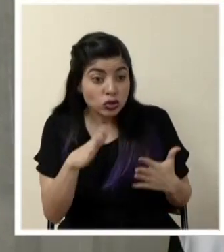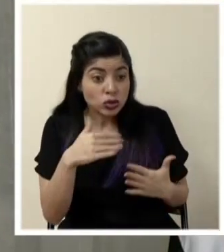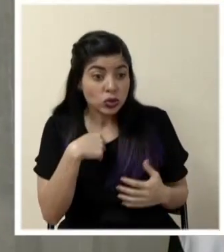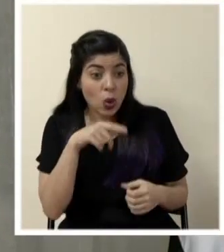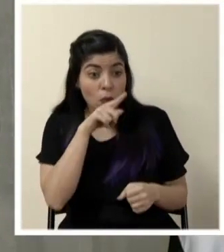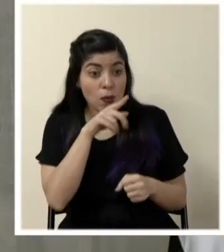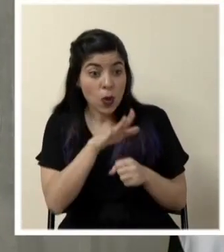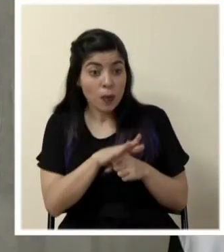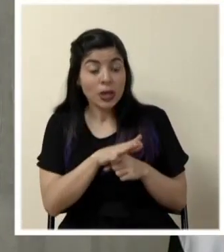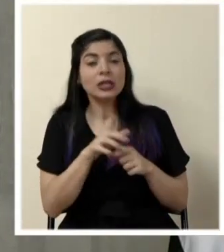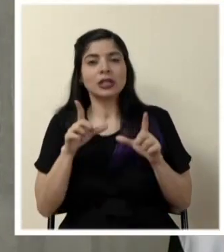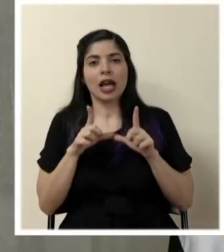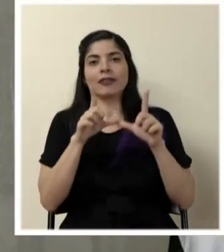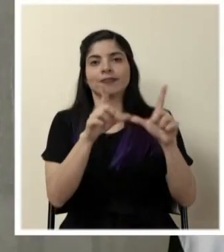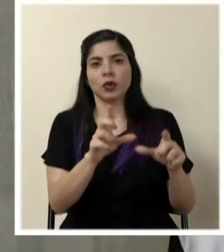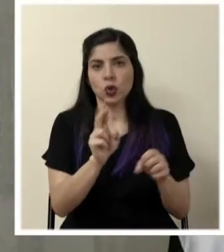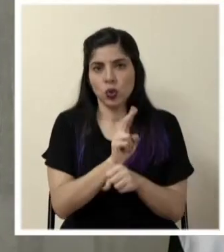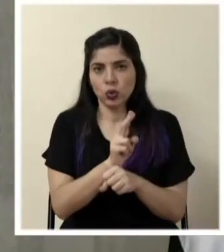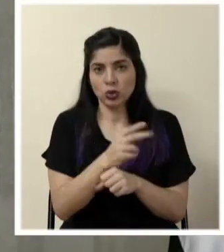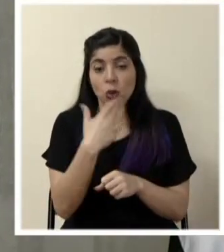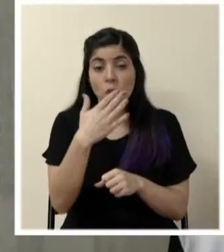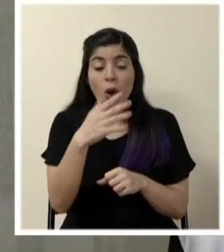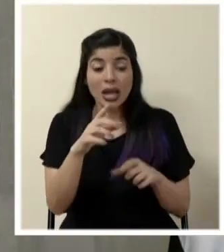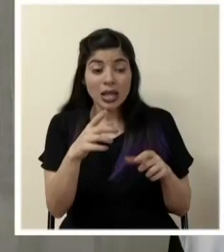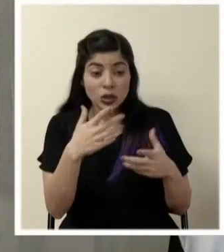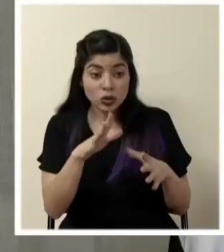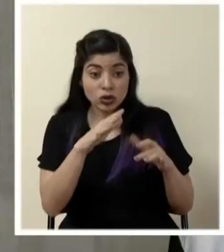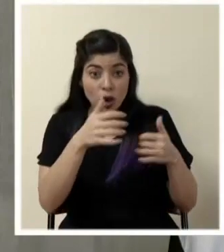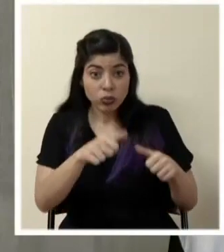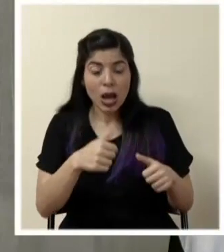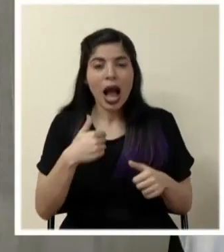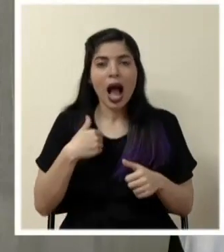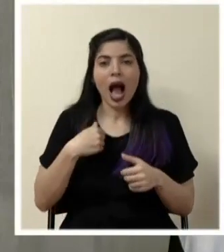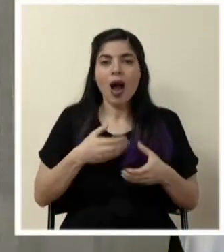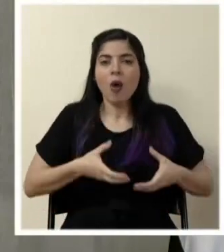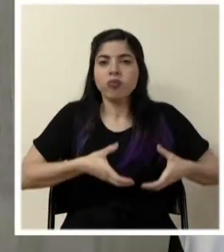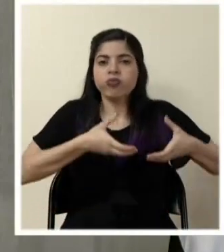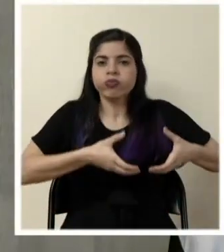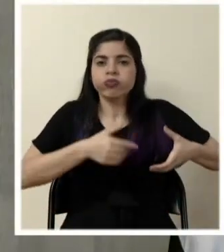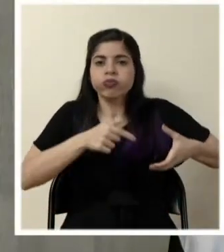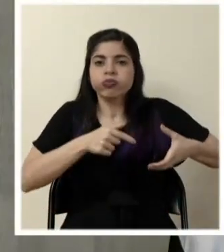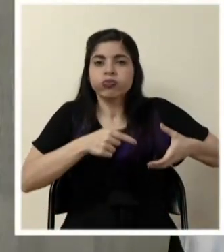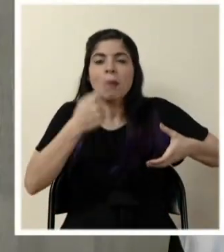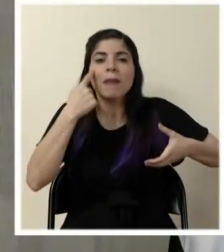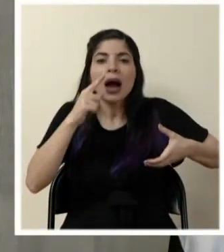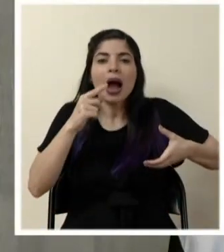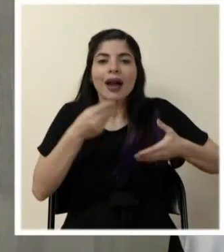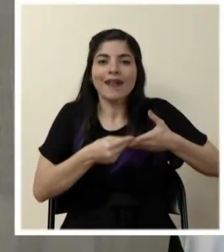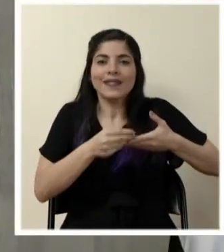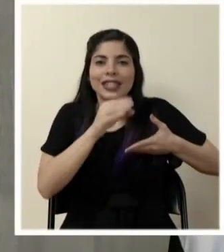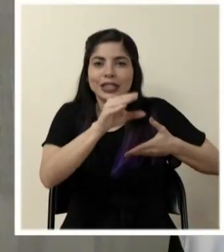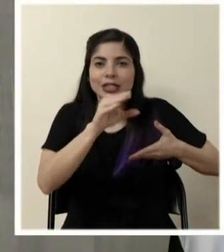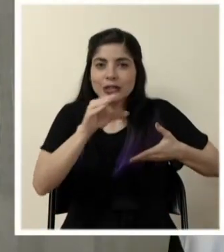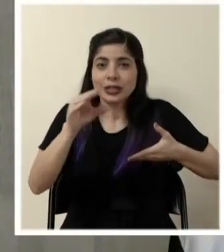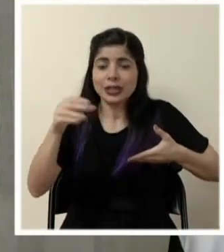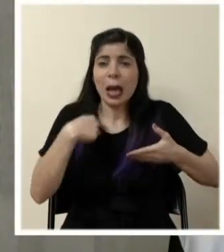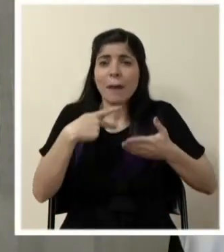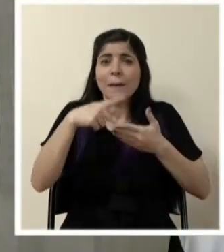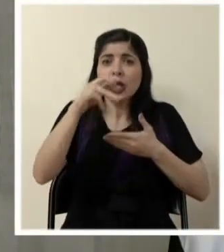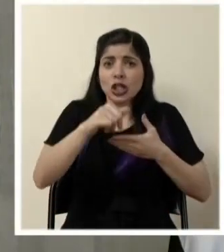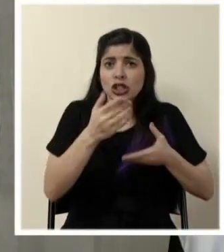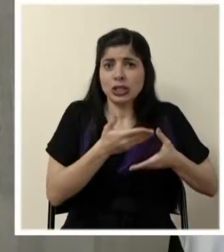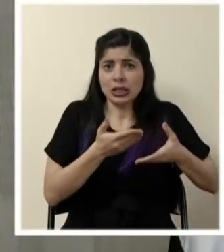adquirido, ¿verdad? Ya se ha tomado una decisión, hay un portafolio de inversión. De nuevo, hay una serie de proyectos que ya